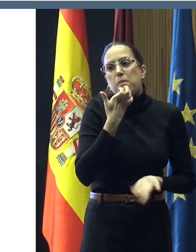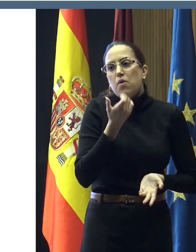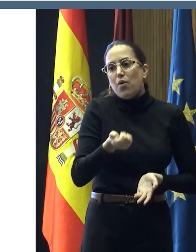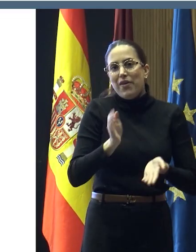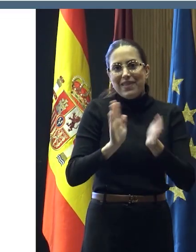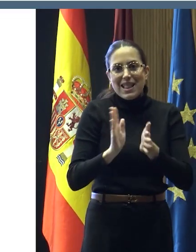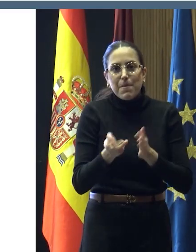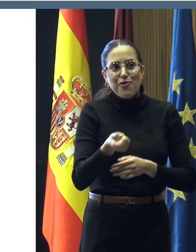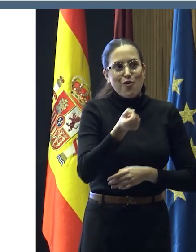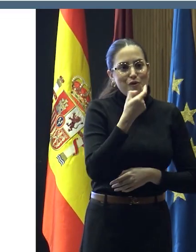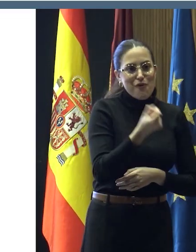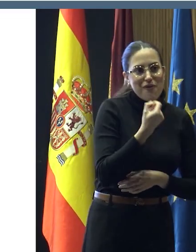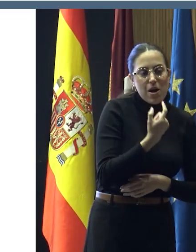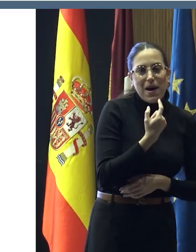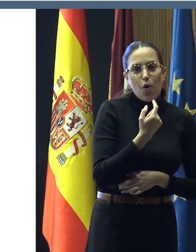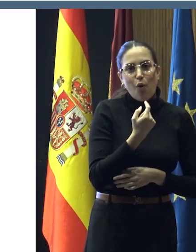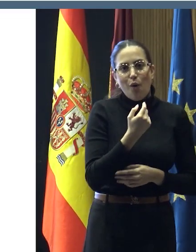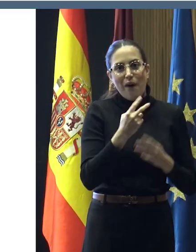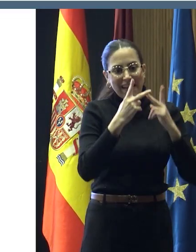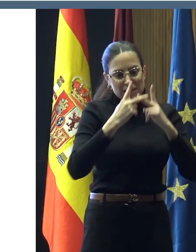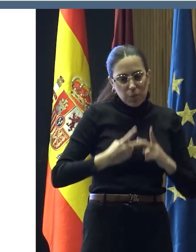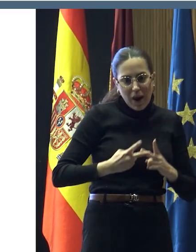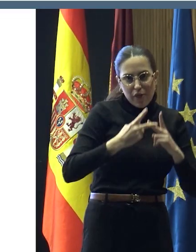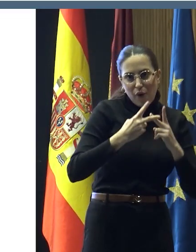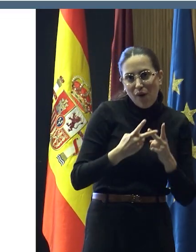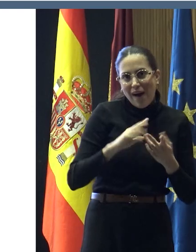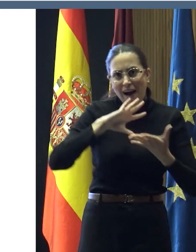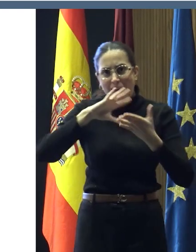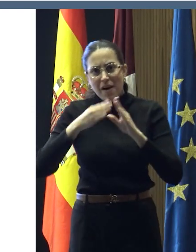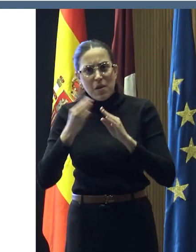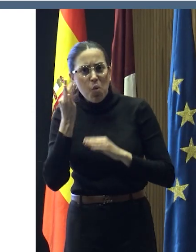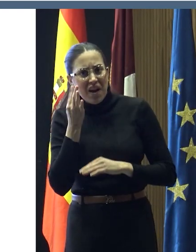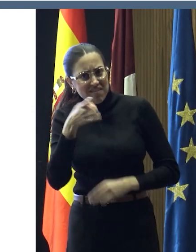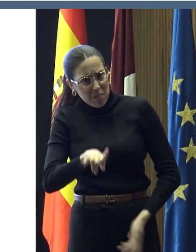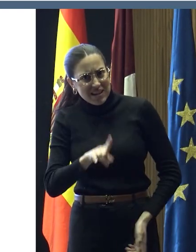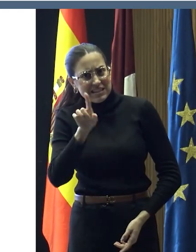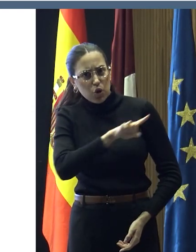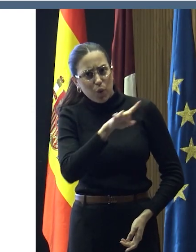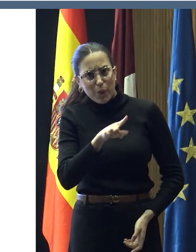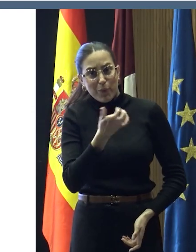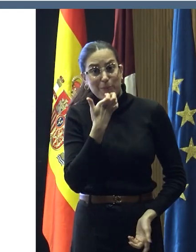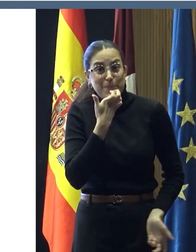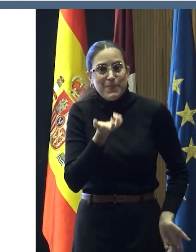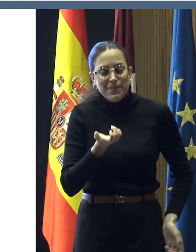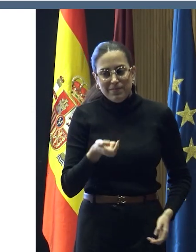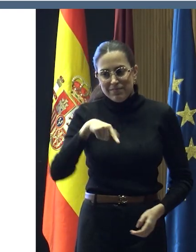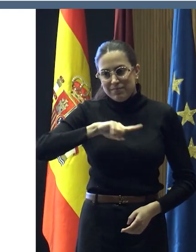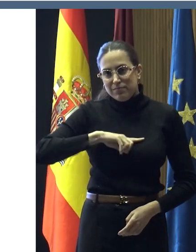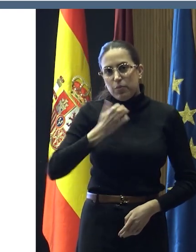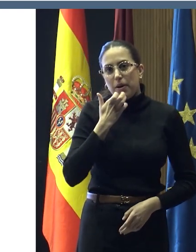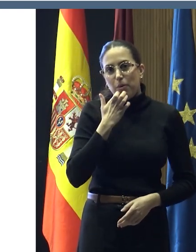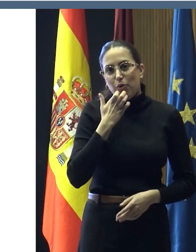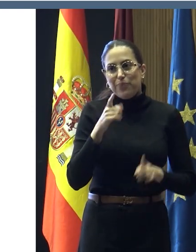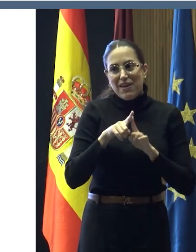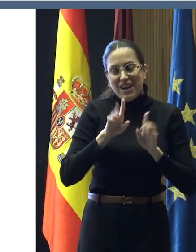esos tratamientos, si esas exploraciones están hechas, también se han hecho en mujeres, para ver si nos viene bien el